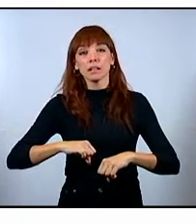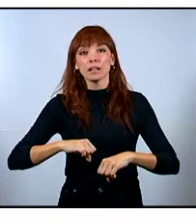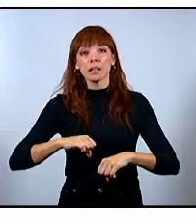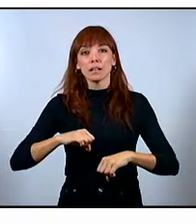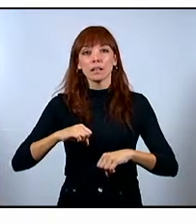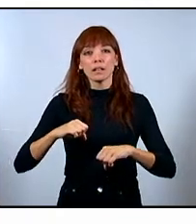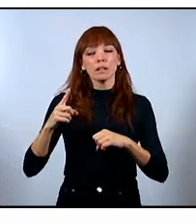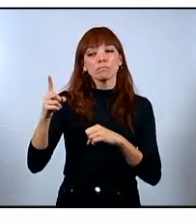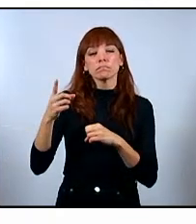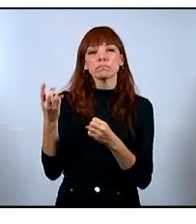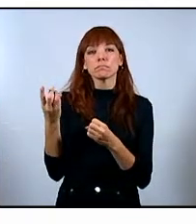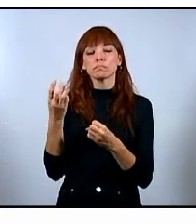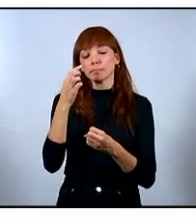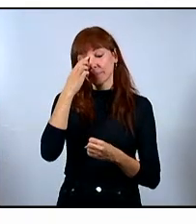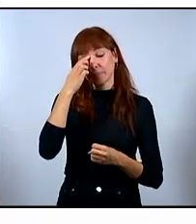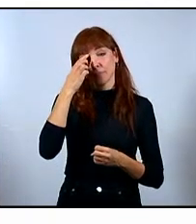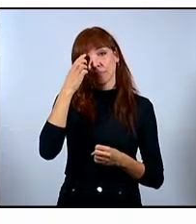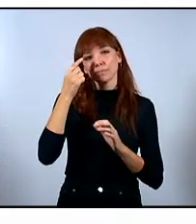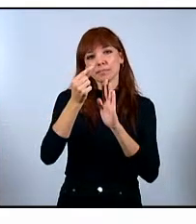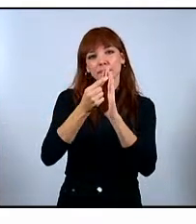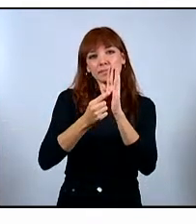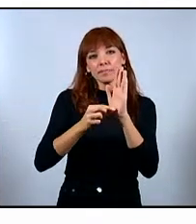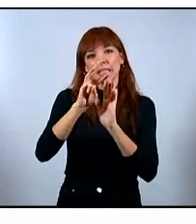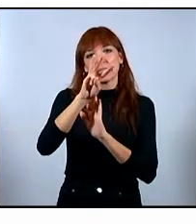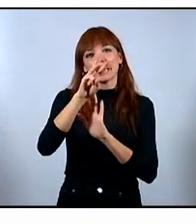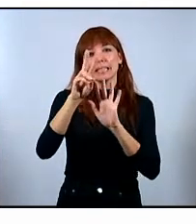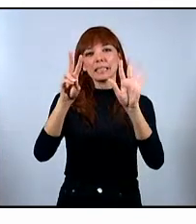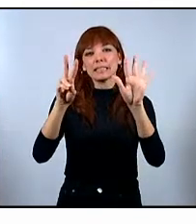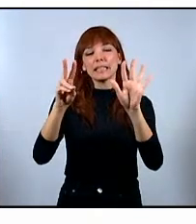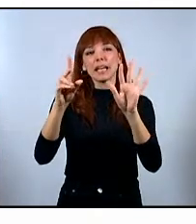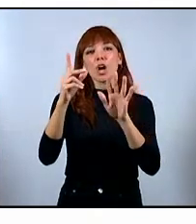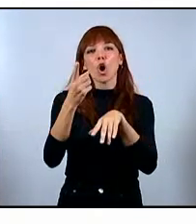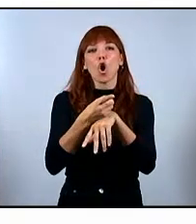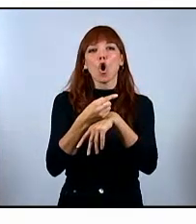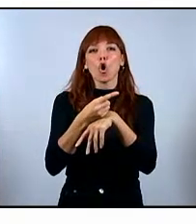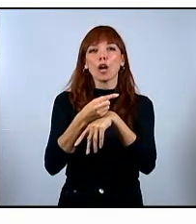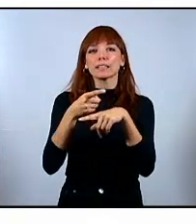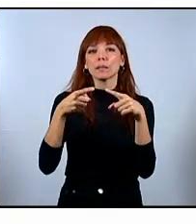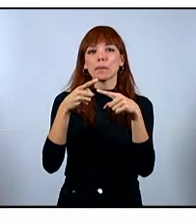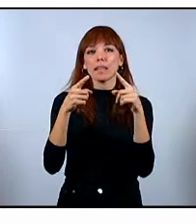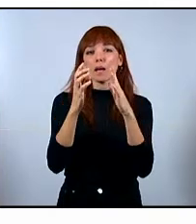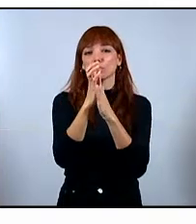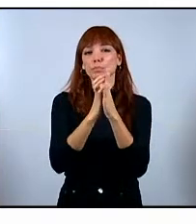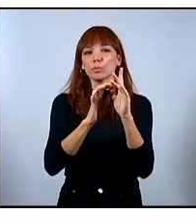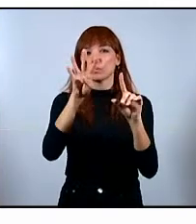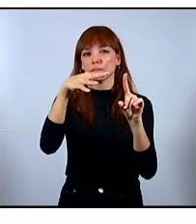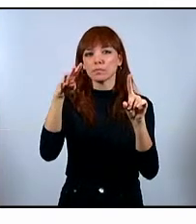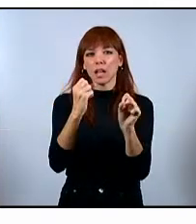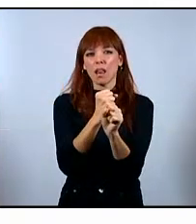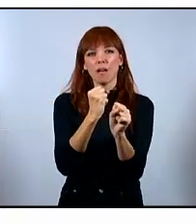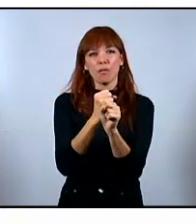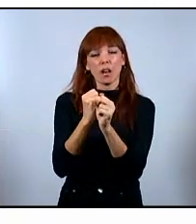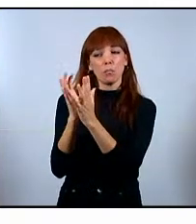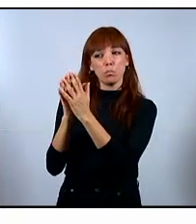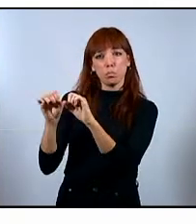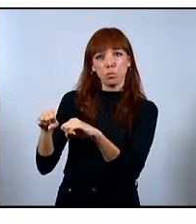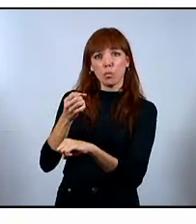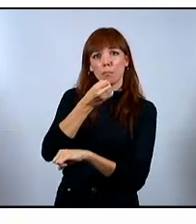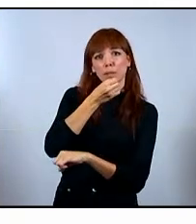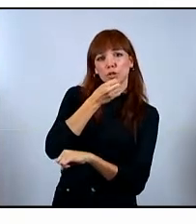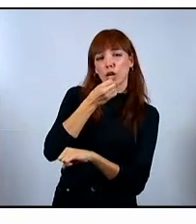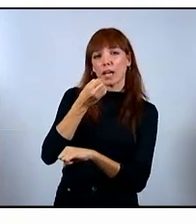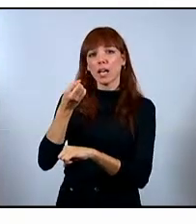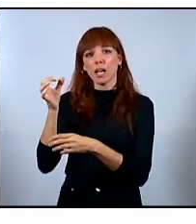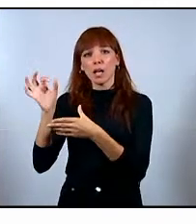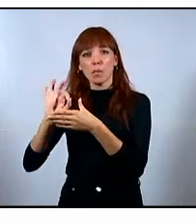que incluye, pues esa quizá la más destacada, las 37 horas y media semanales de la reducción de la jornada laboral. ¿Cómo valora ese pacto? ¿Cómo